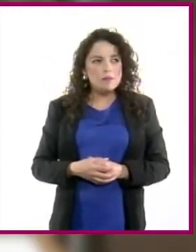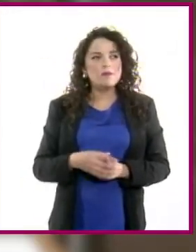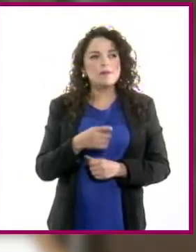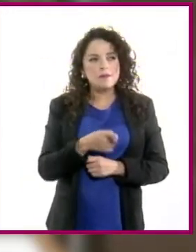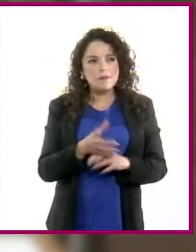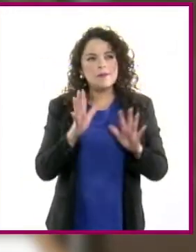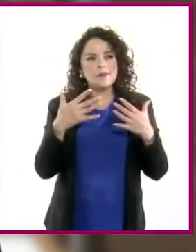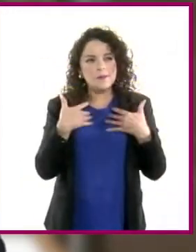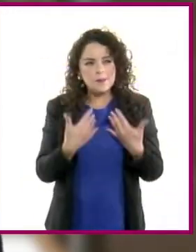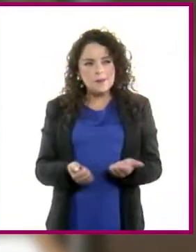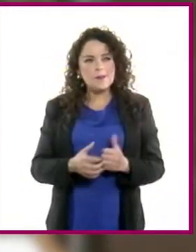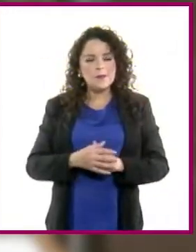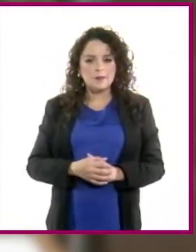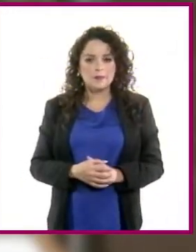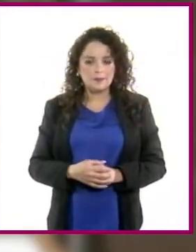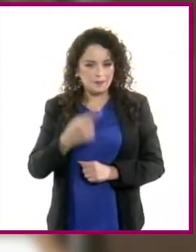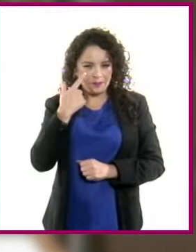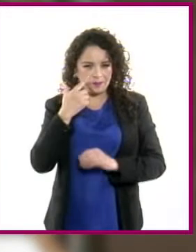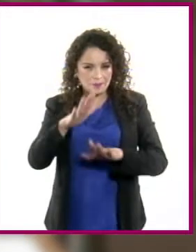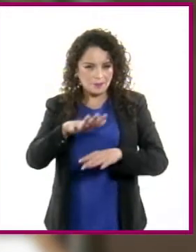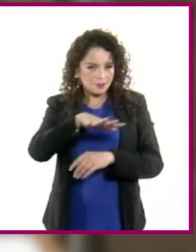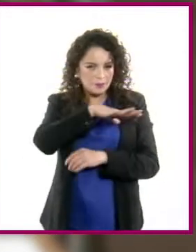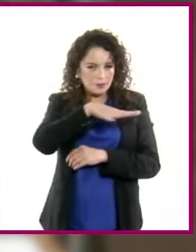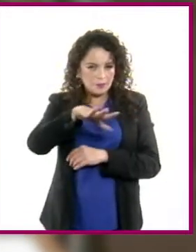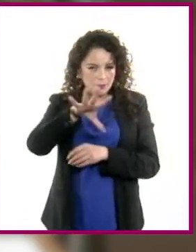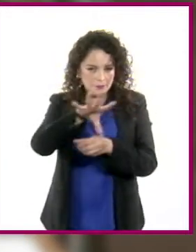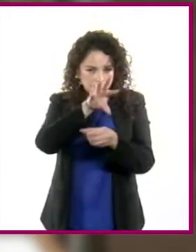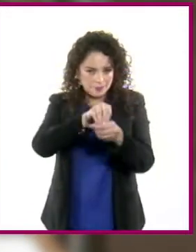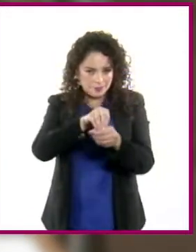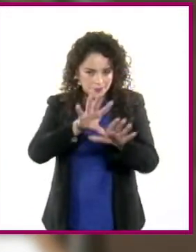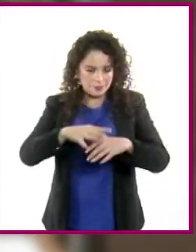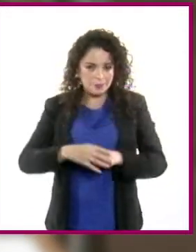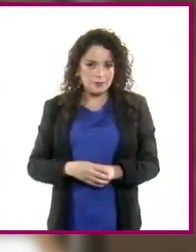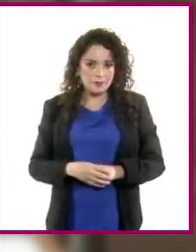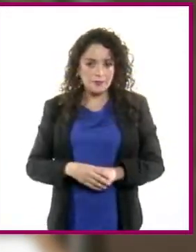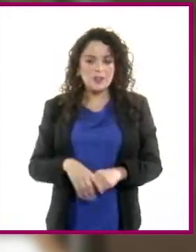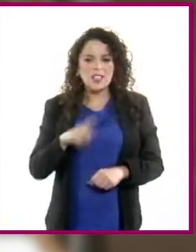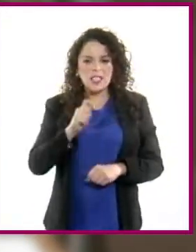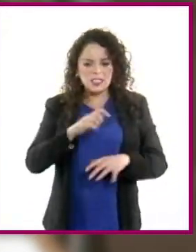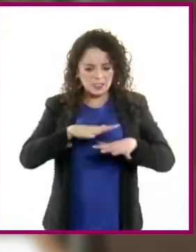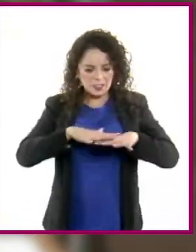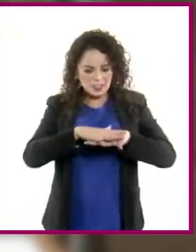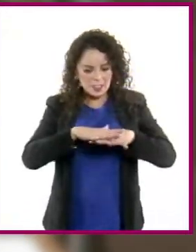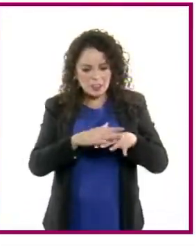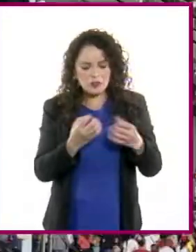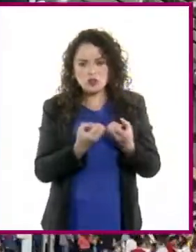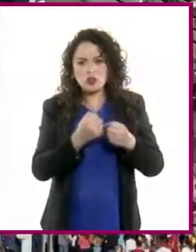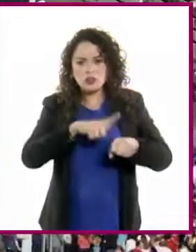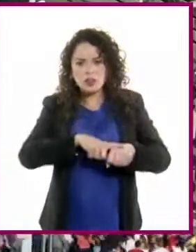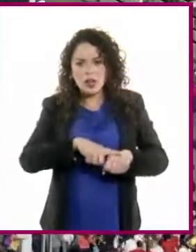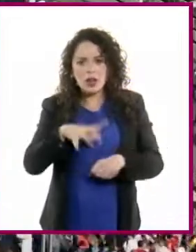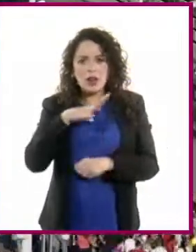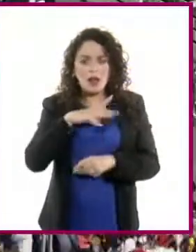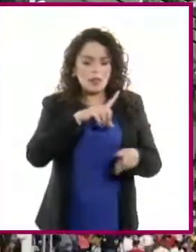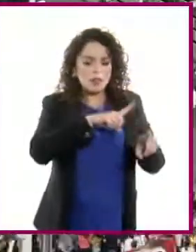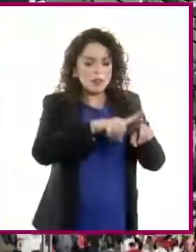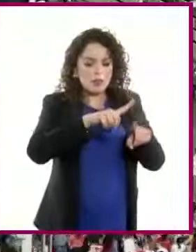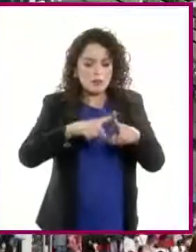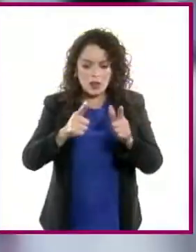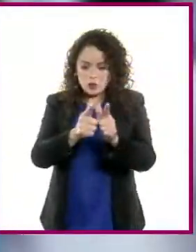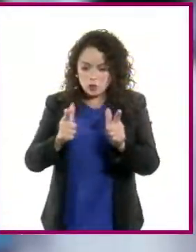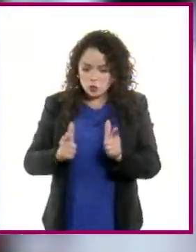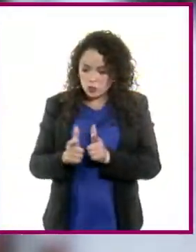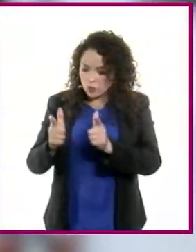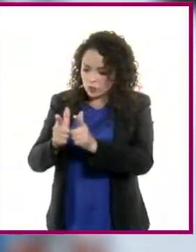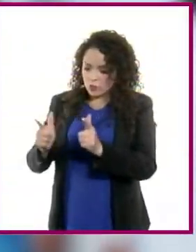¿Quién valió ya? En general, el tejido social está compuesto por todo tipo de agrupaciones en las